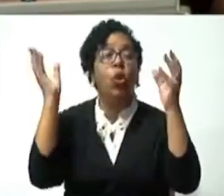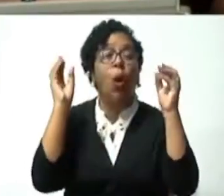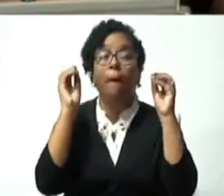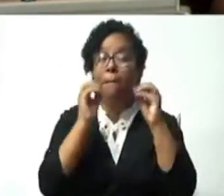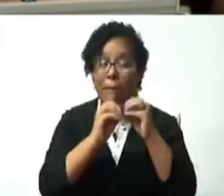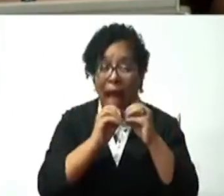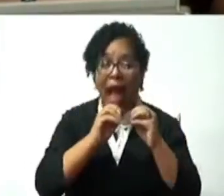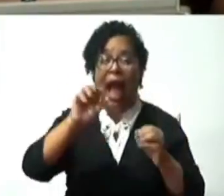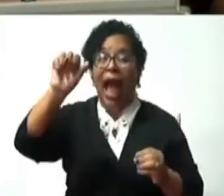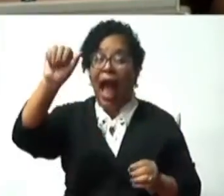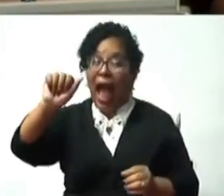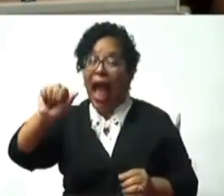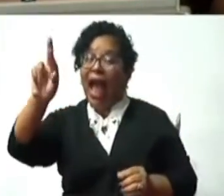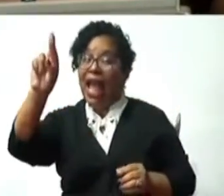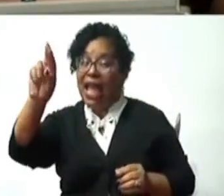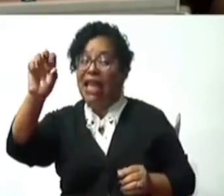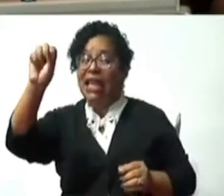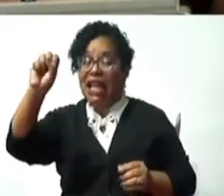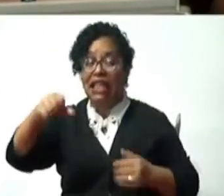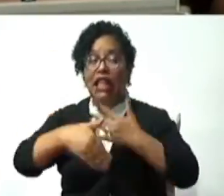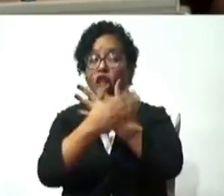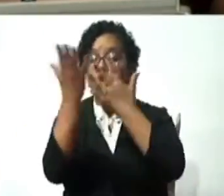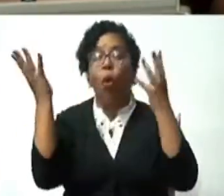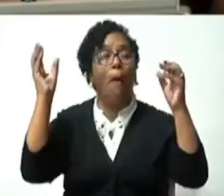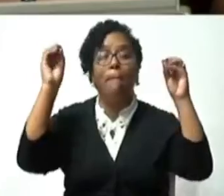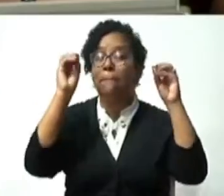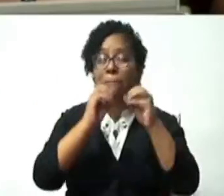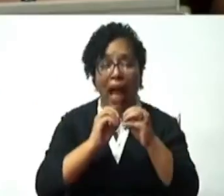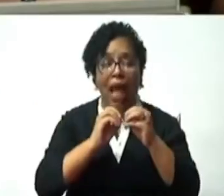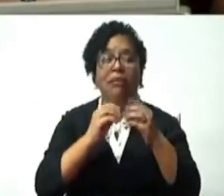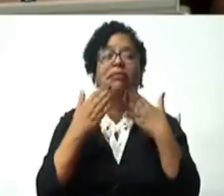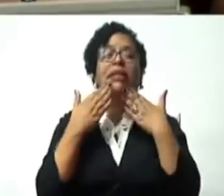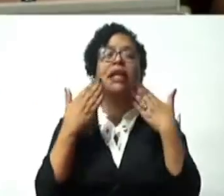no más ALS. Muchas gracias, señor presidente.